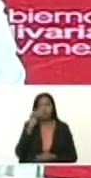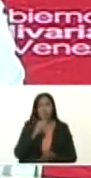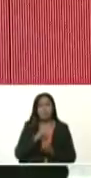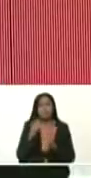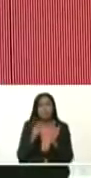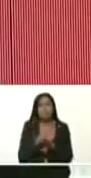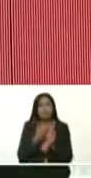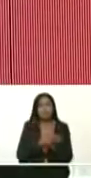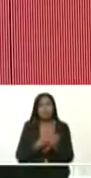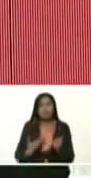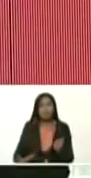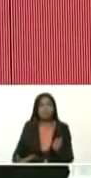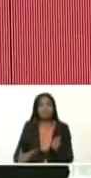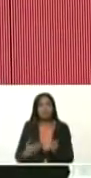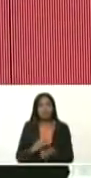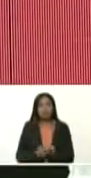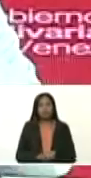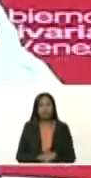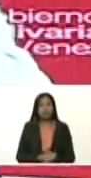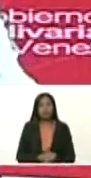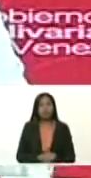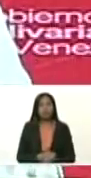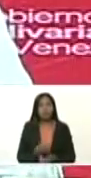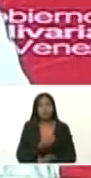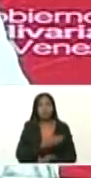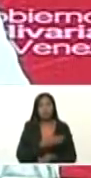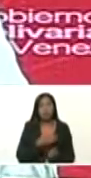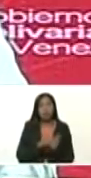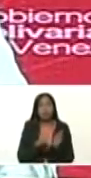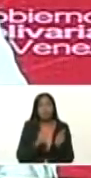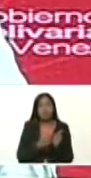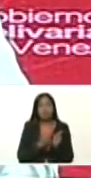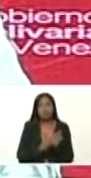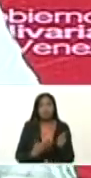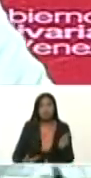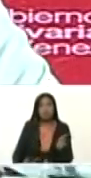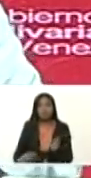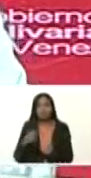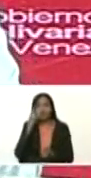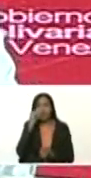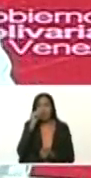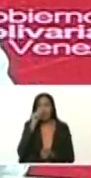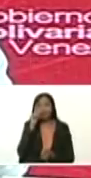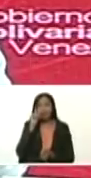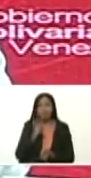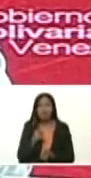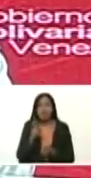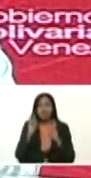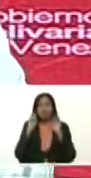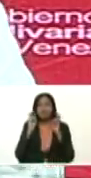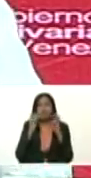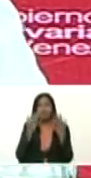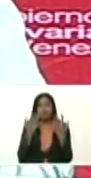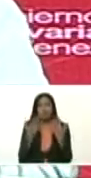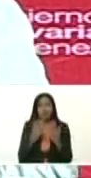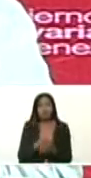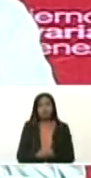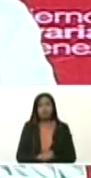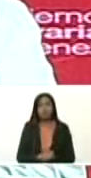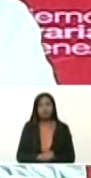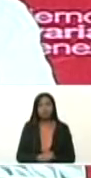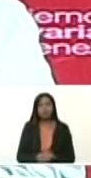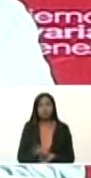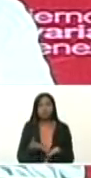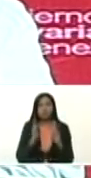vicepresidente y el vicepresidente de seguridad, el general Padrino, debe tomar este tema en sus manos, ¿ya?